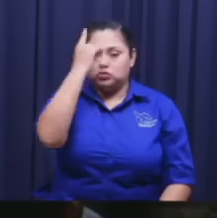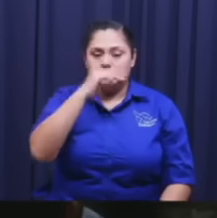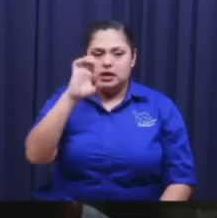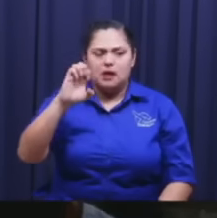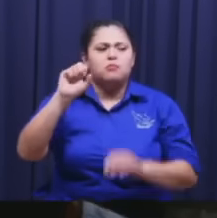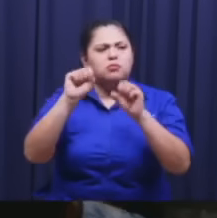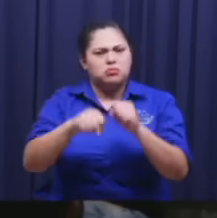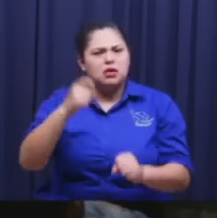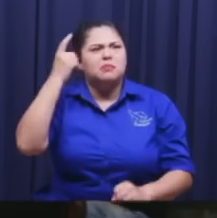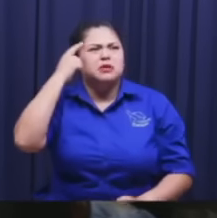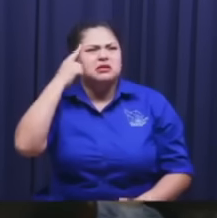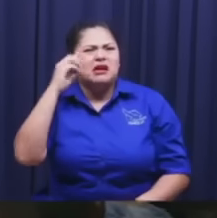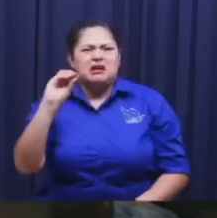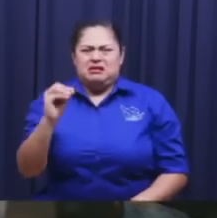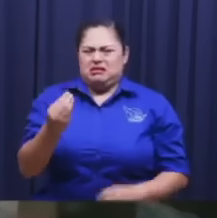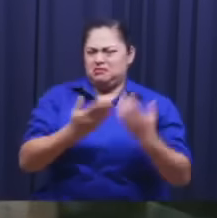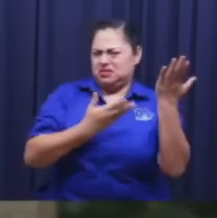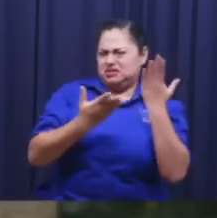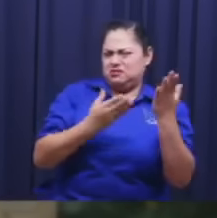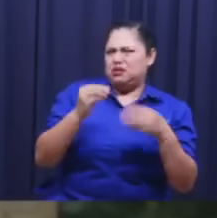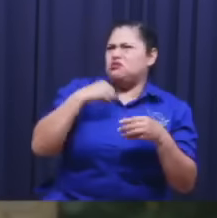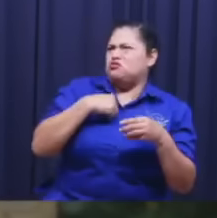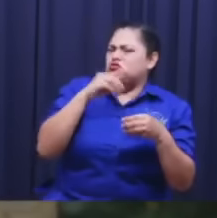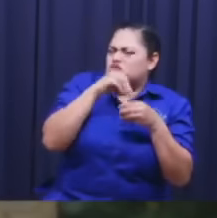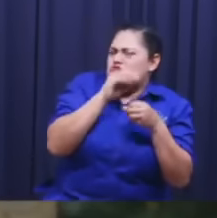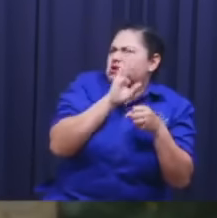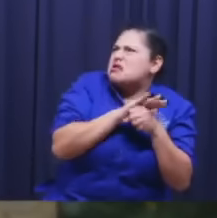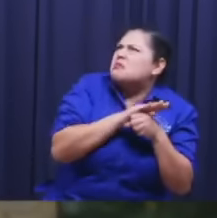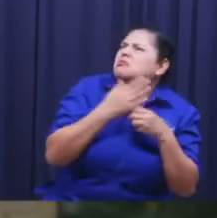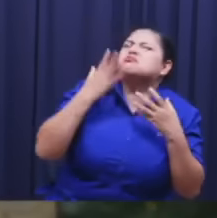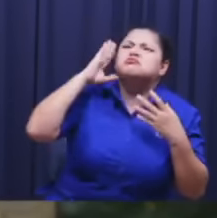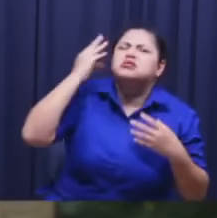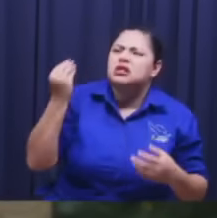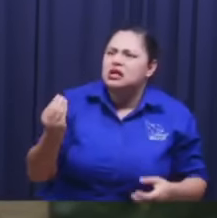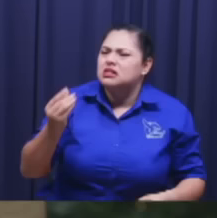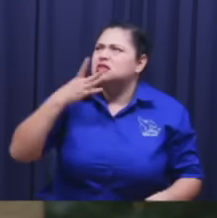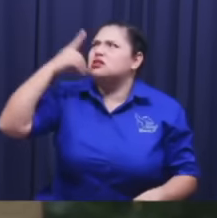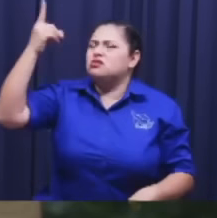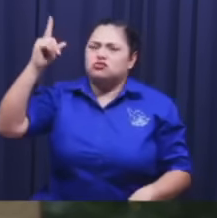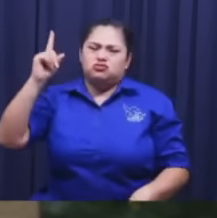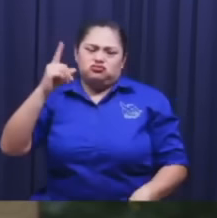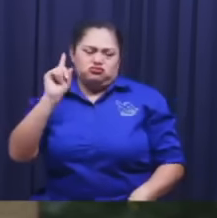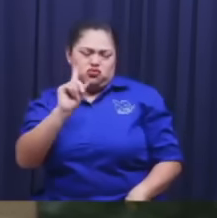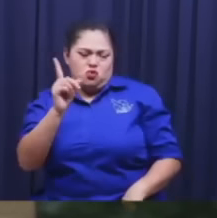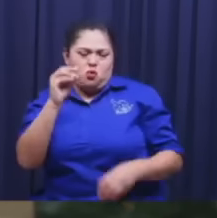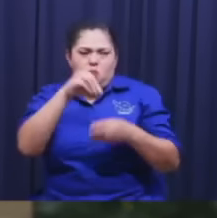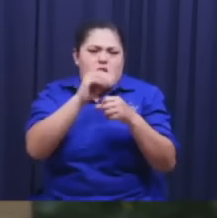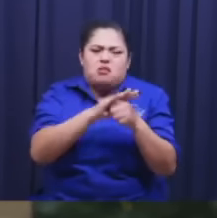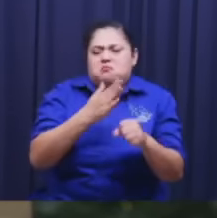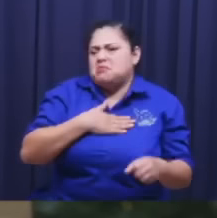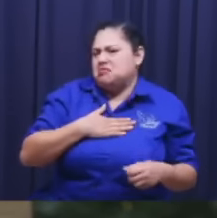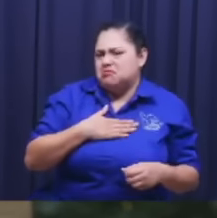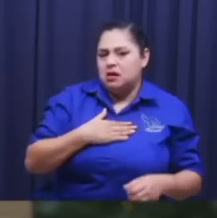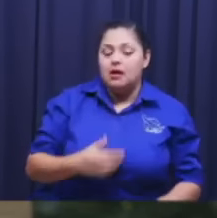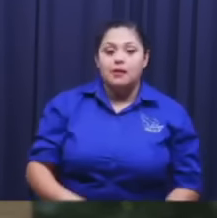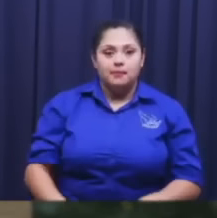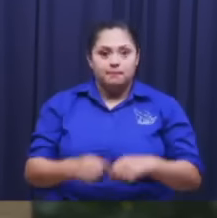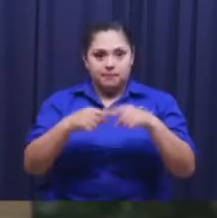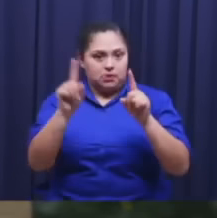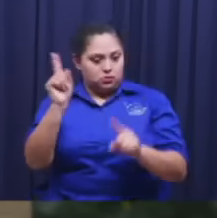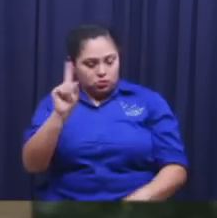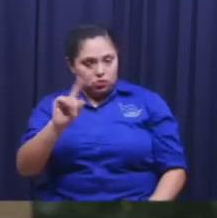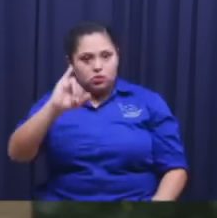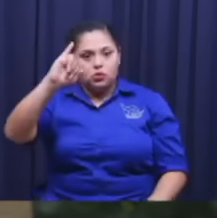pensar, ¿de qué me sirve estarme guardando si de todos modos Dios no me guarda, verdad? Pero no lo hizo,